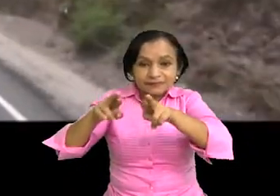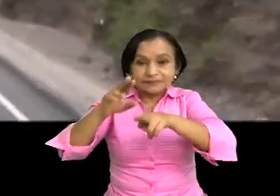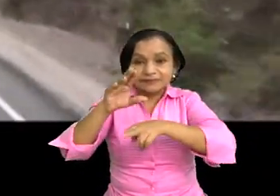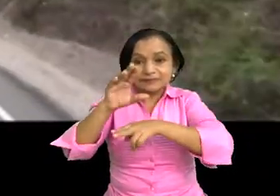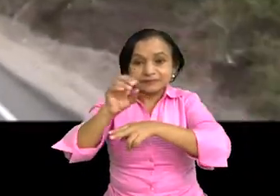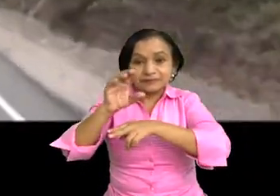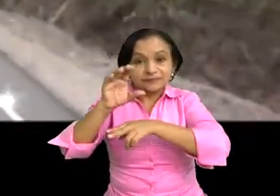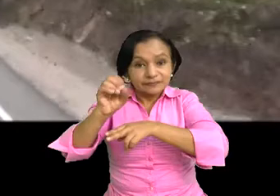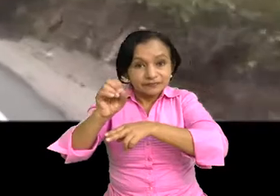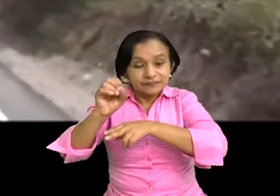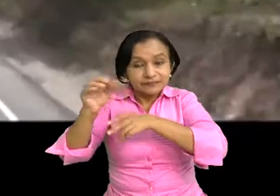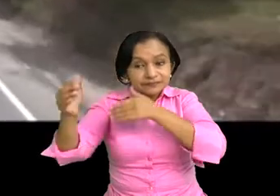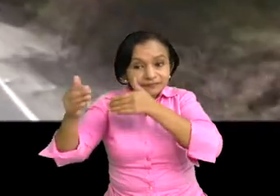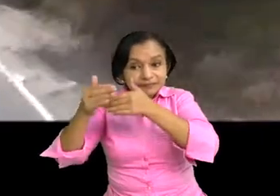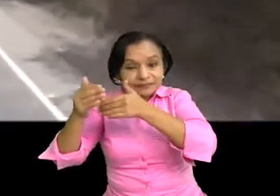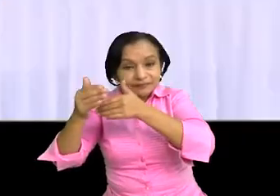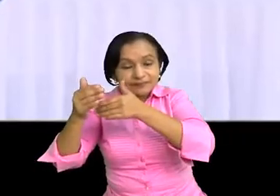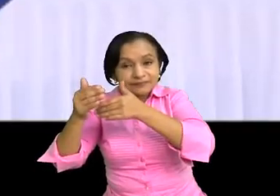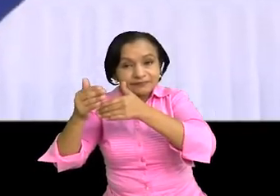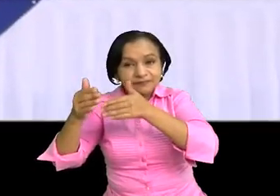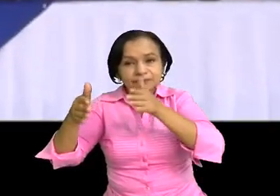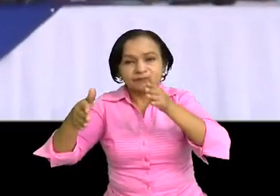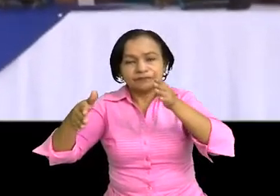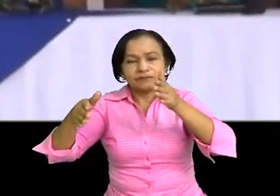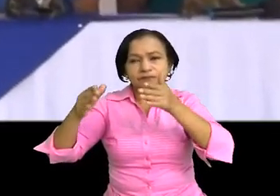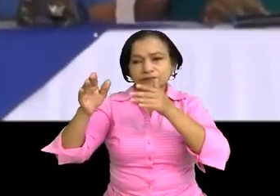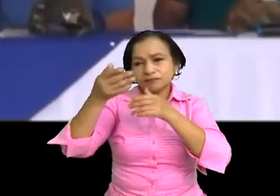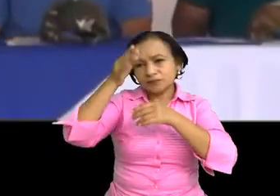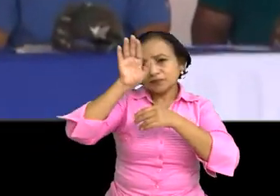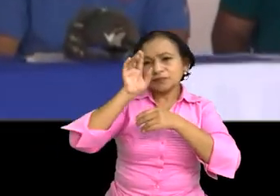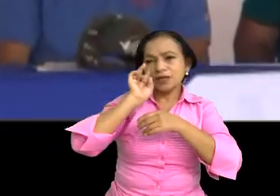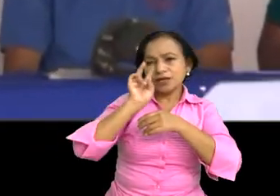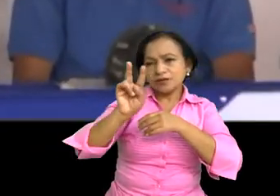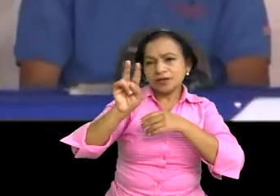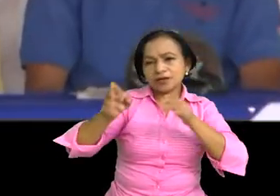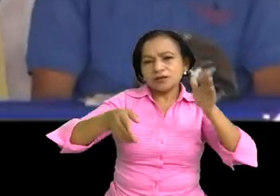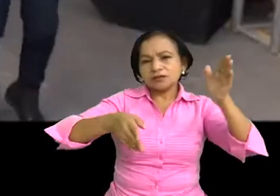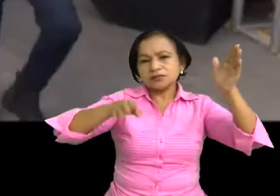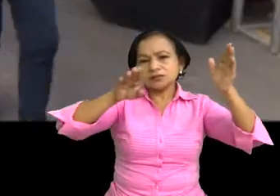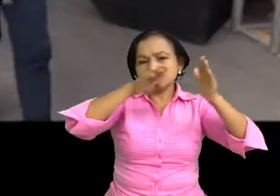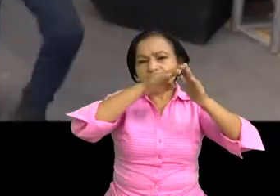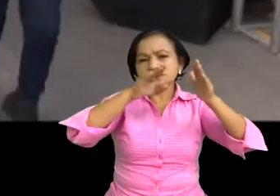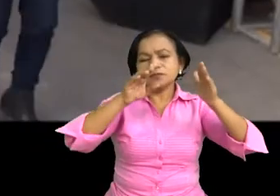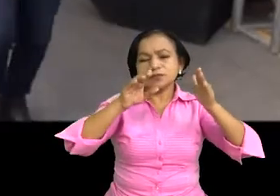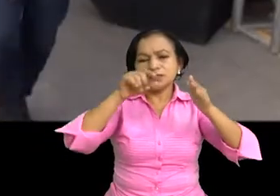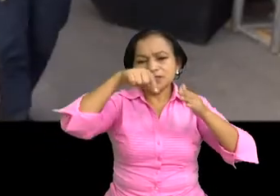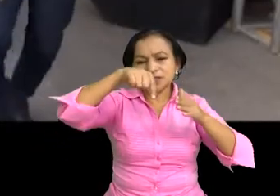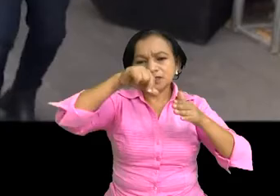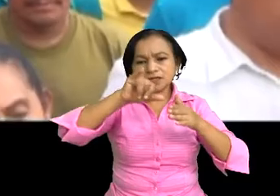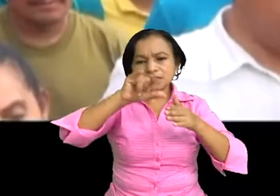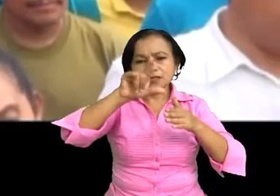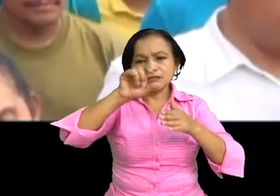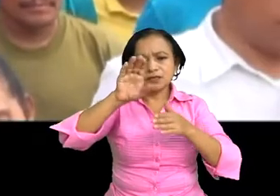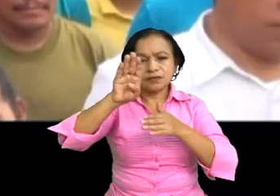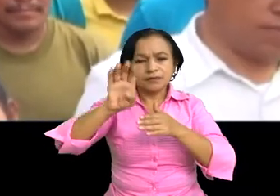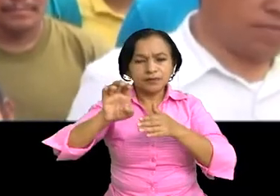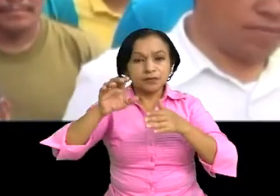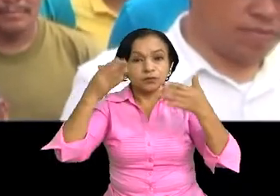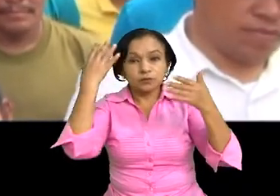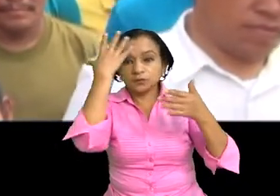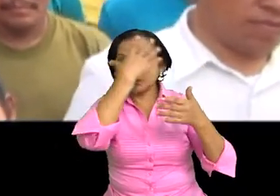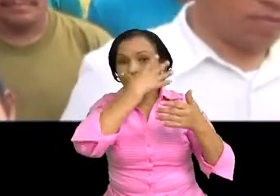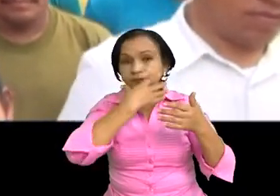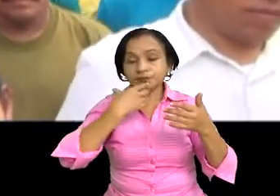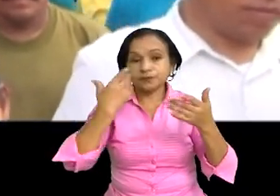de cara pues al imponente Cerro Quilambé, un proyecto bellísimo, de gran impacto en